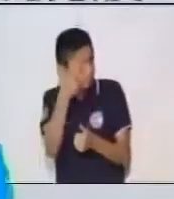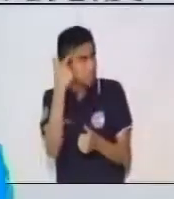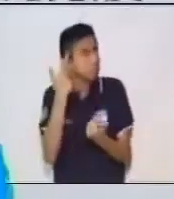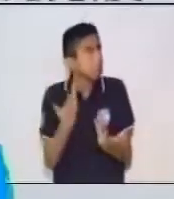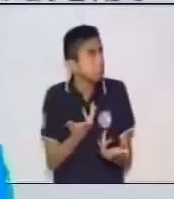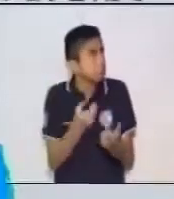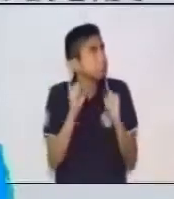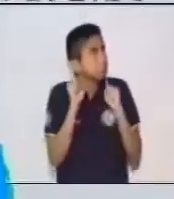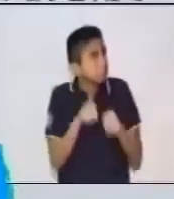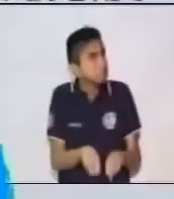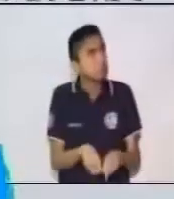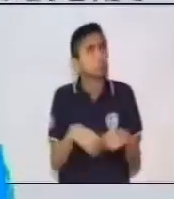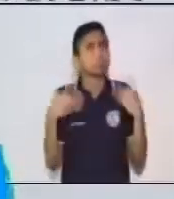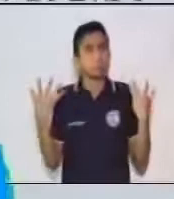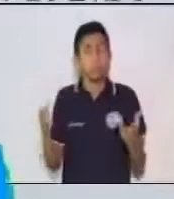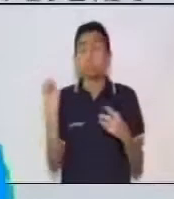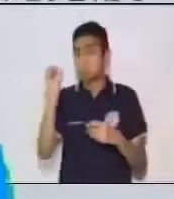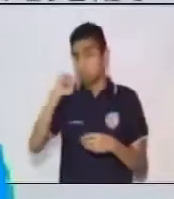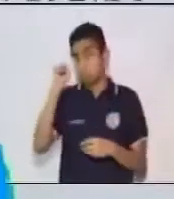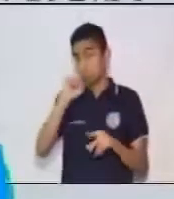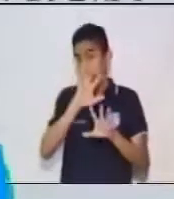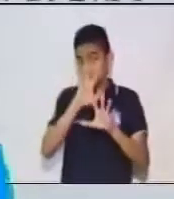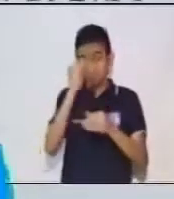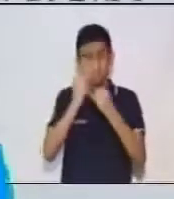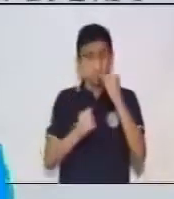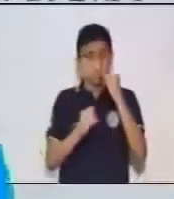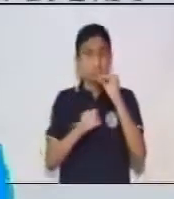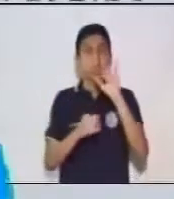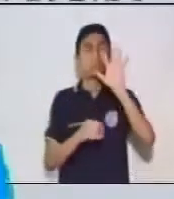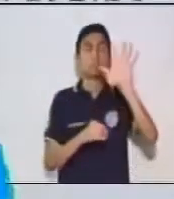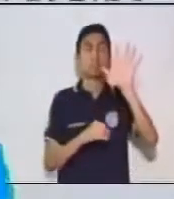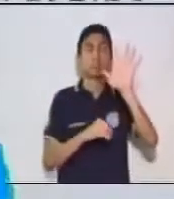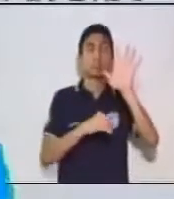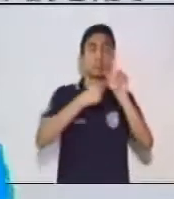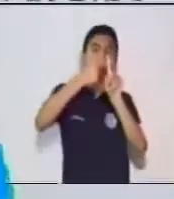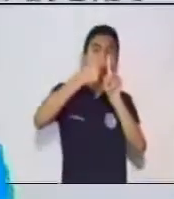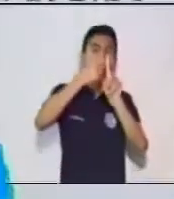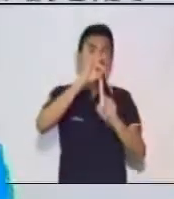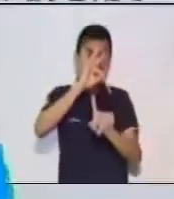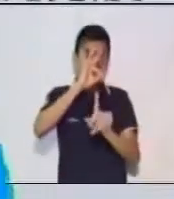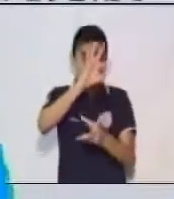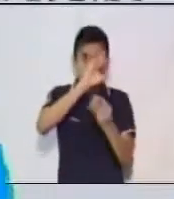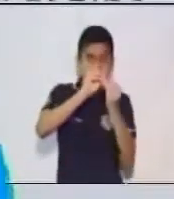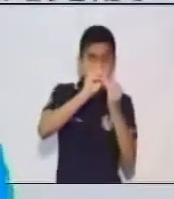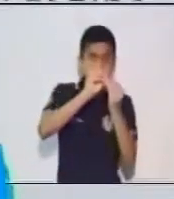Esos podrían ser. Y entonces 5 más 3